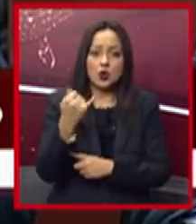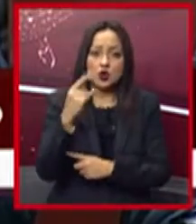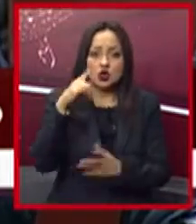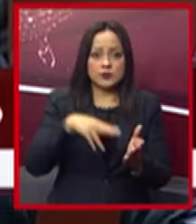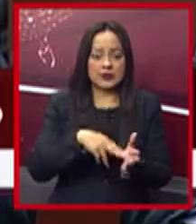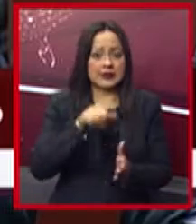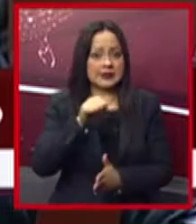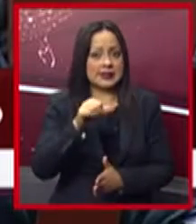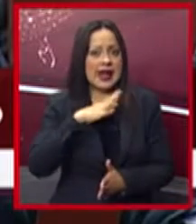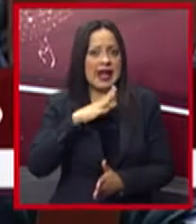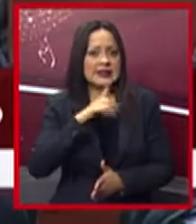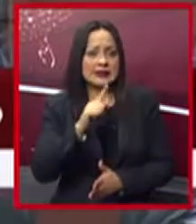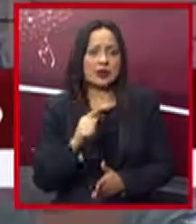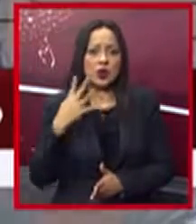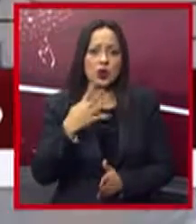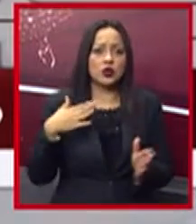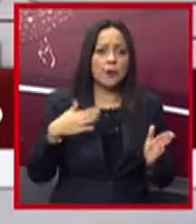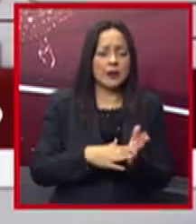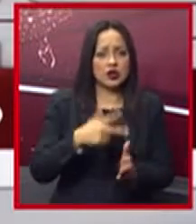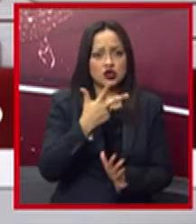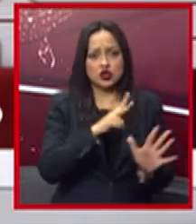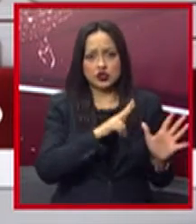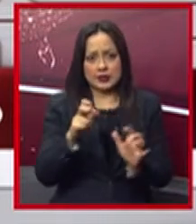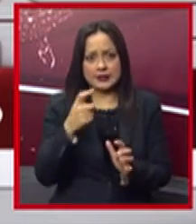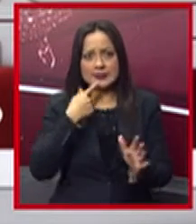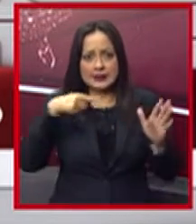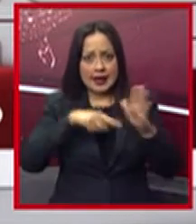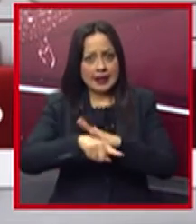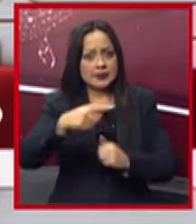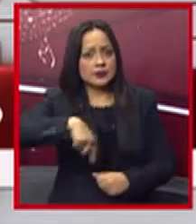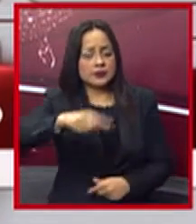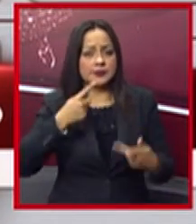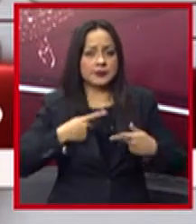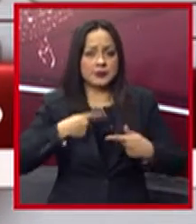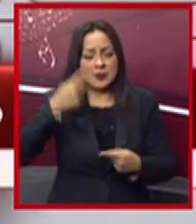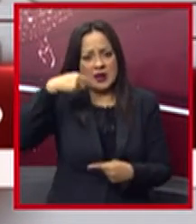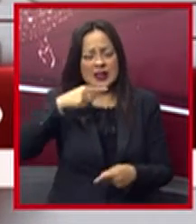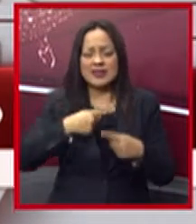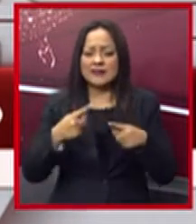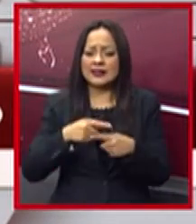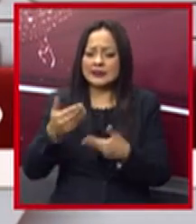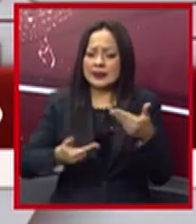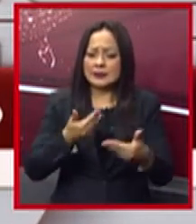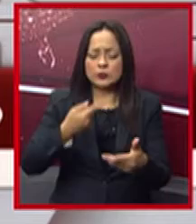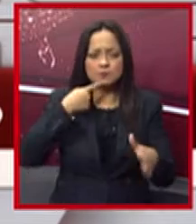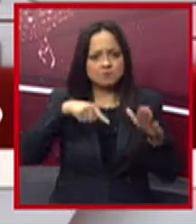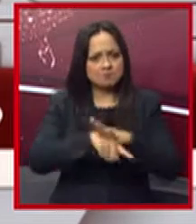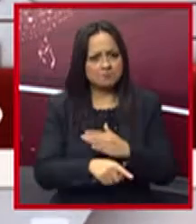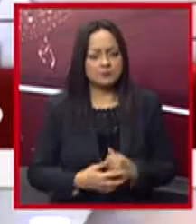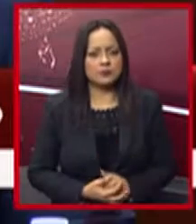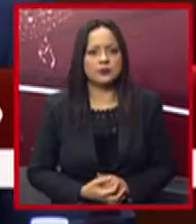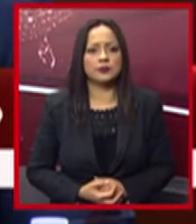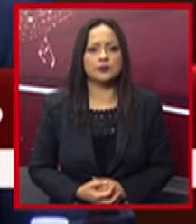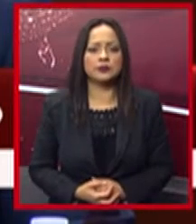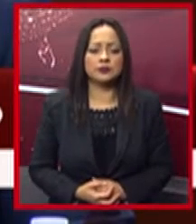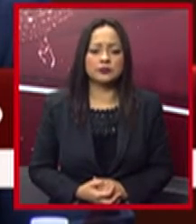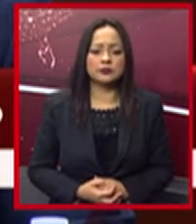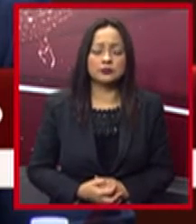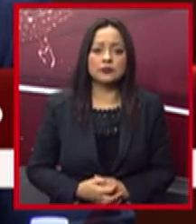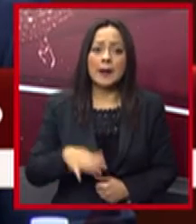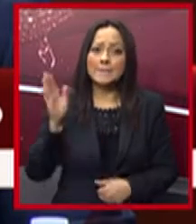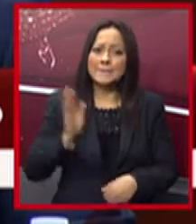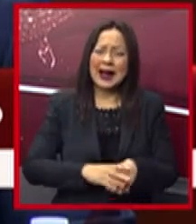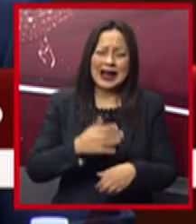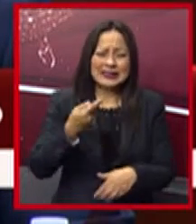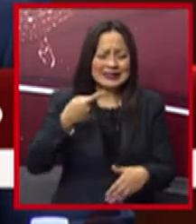recibido más de 74.800 quejas de la ciudadanía contra diversos servicios. El sector que